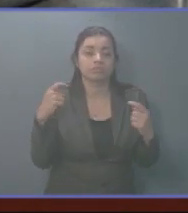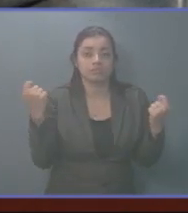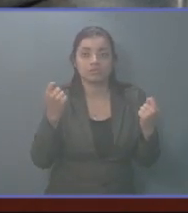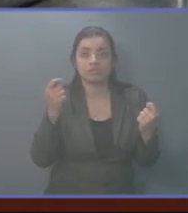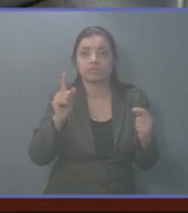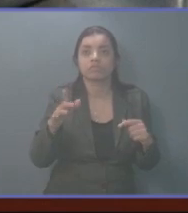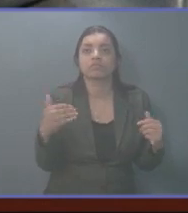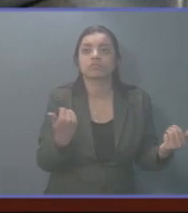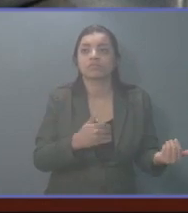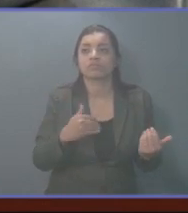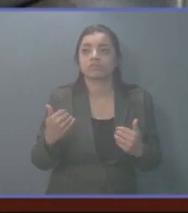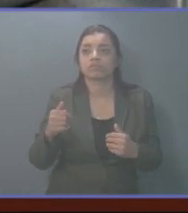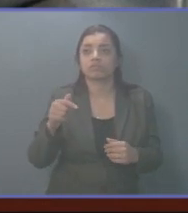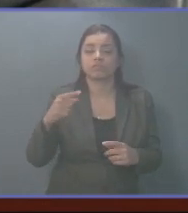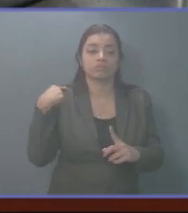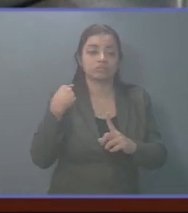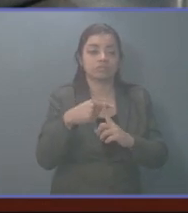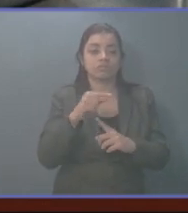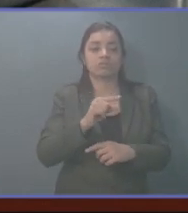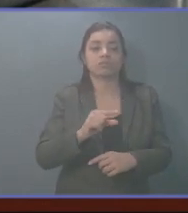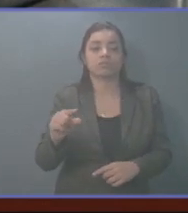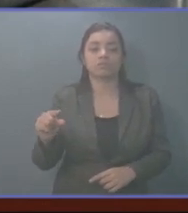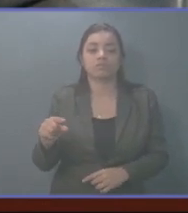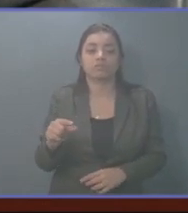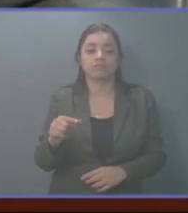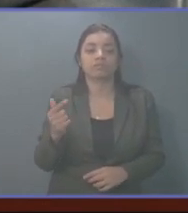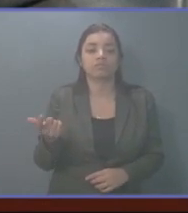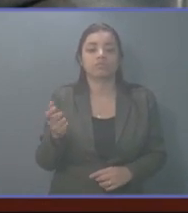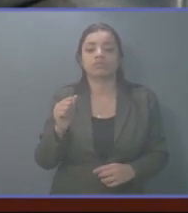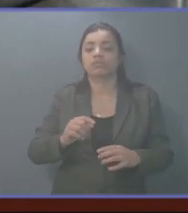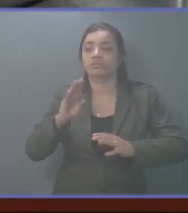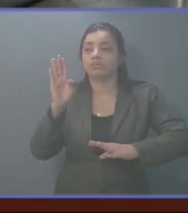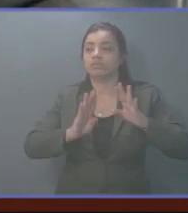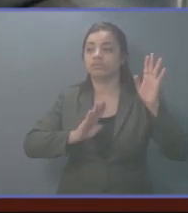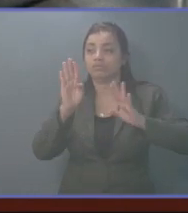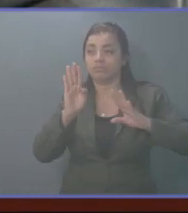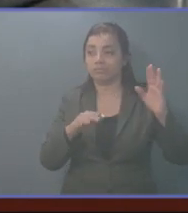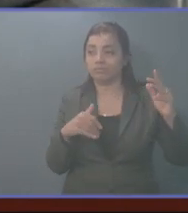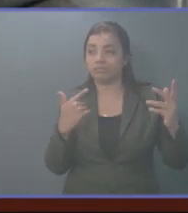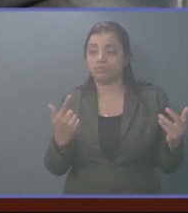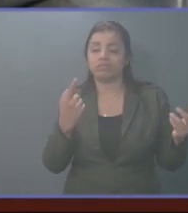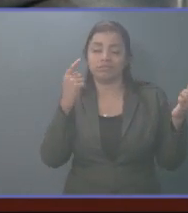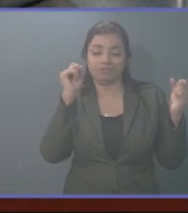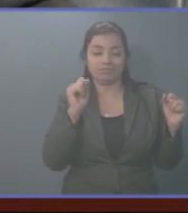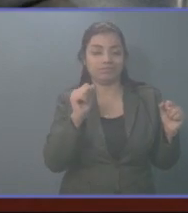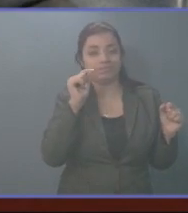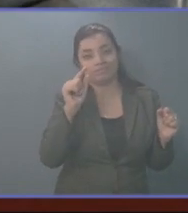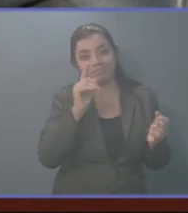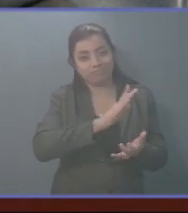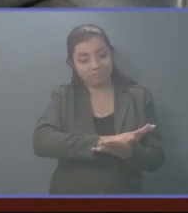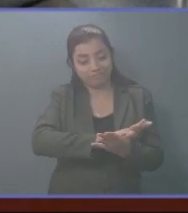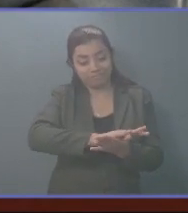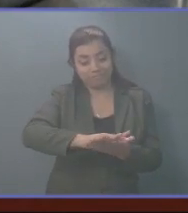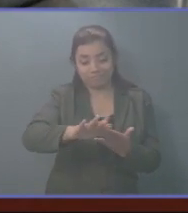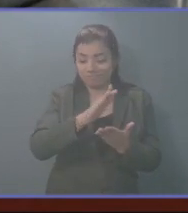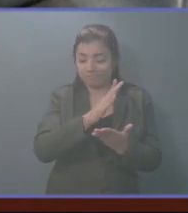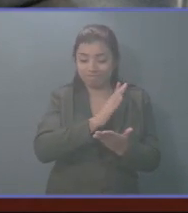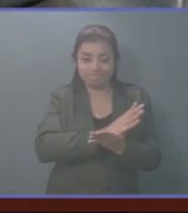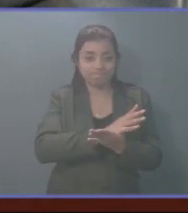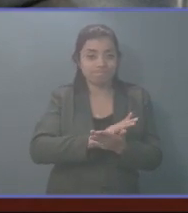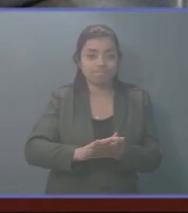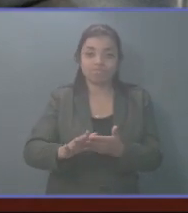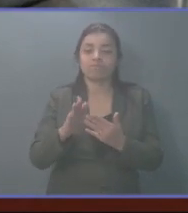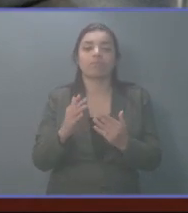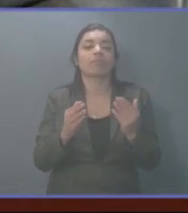para las actividades religiosas de la Semana Mayor con 6 semanas de anticipación. No puede faltar ningún detalle de limpieza y mantenimiento de las imágenes, las urnas